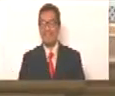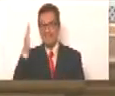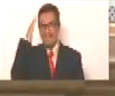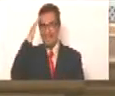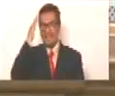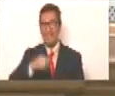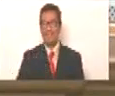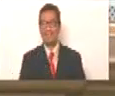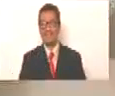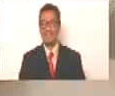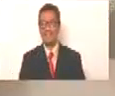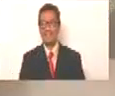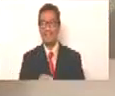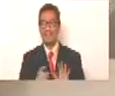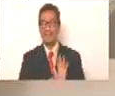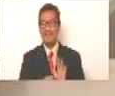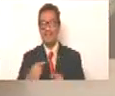Aprobado. Siguiente.